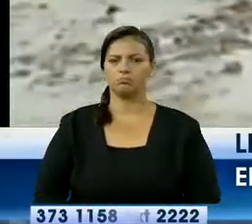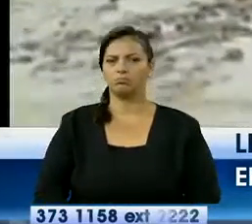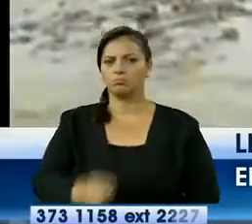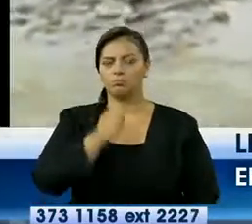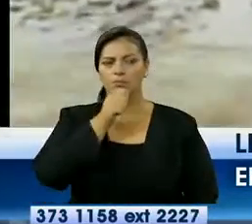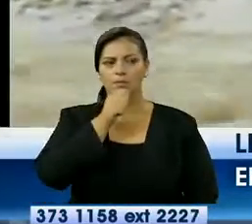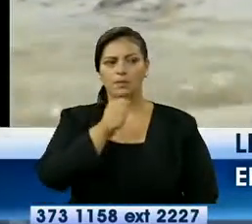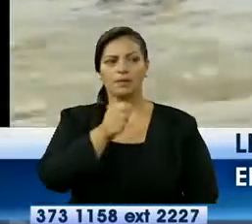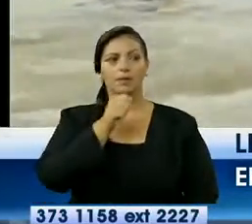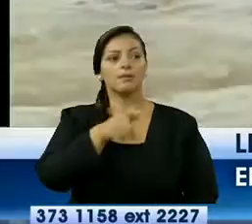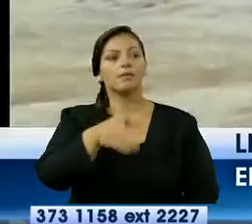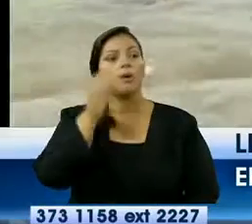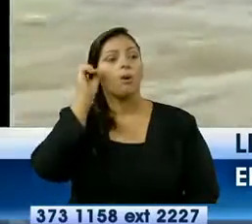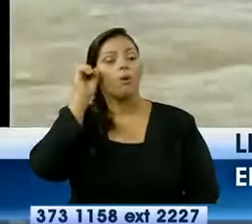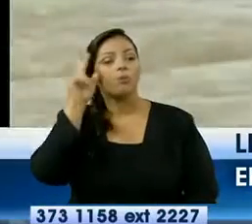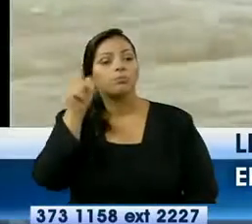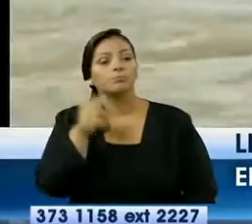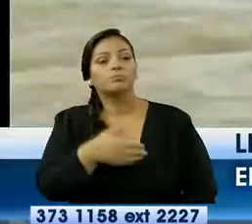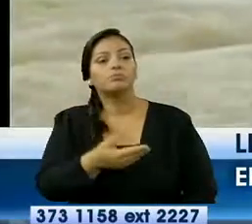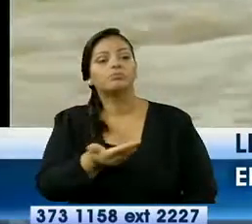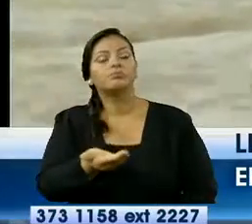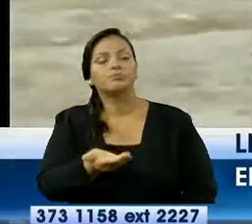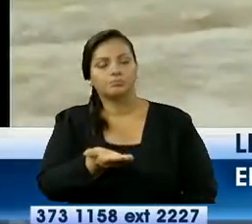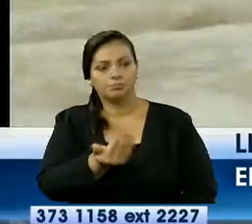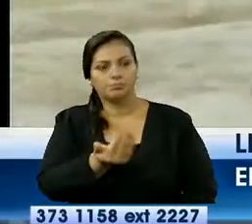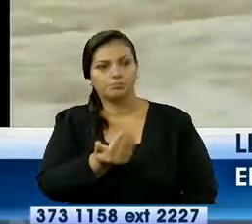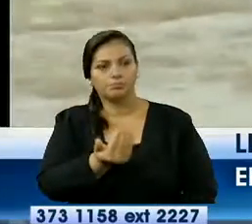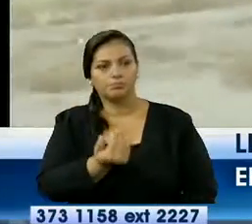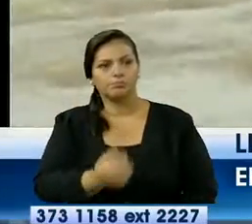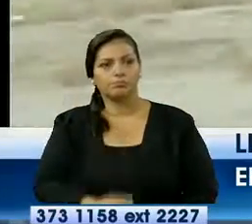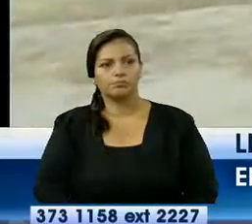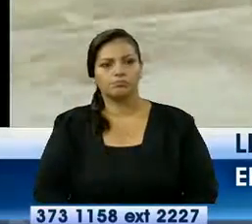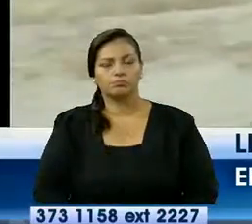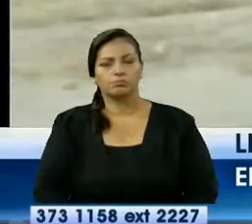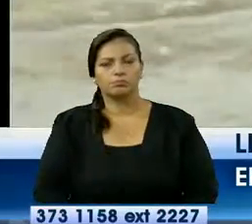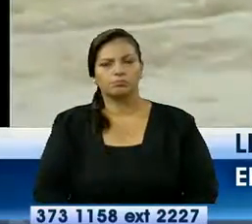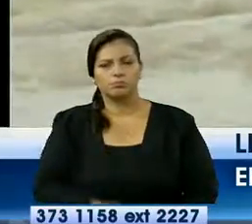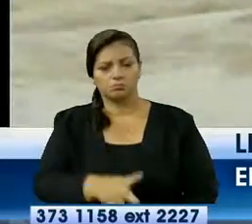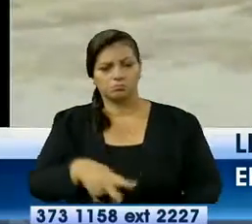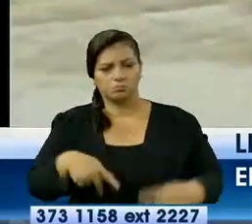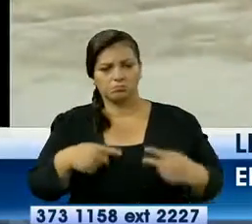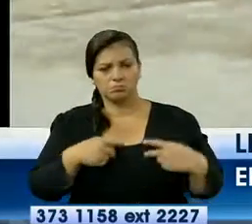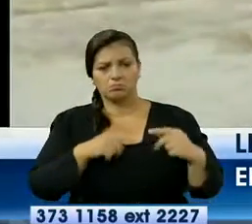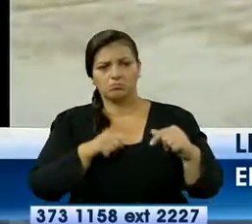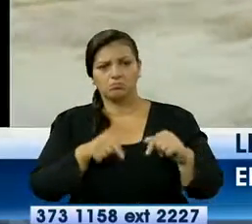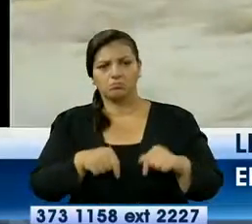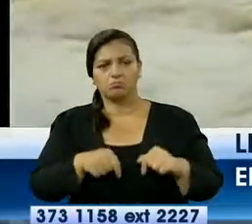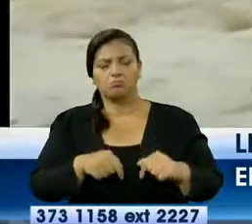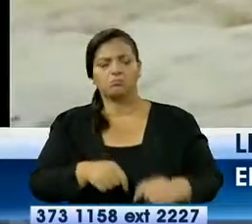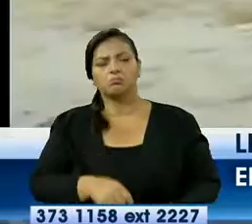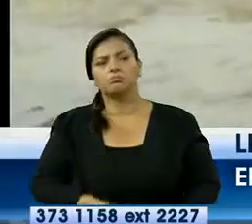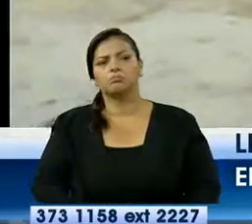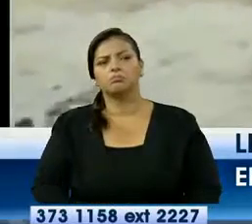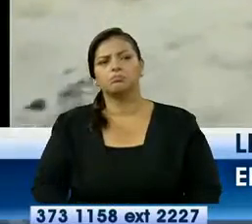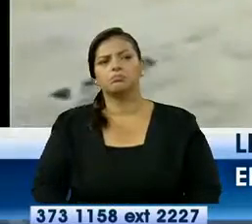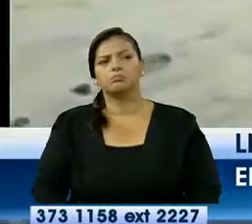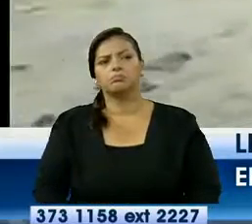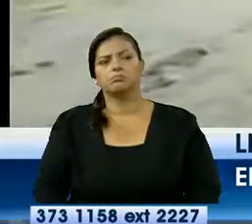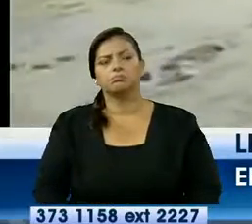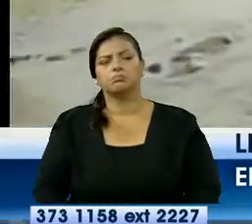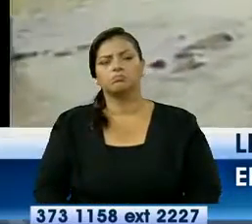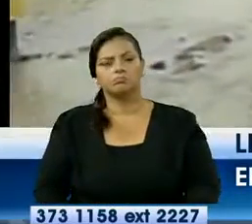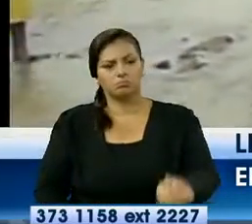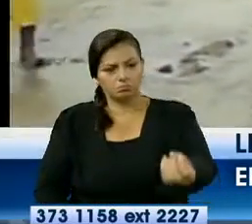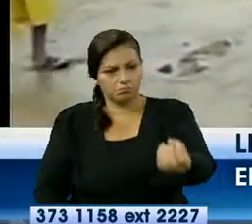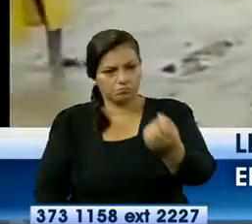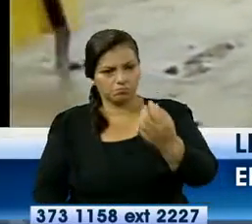situación, la opinión por parte de la ciudadanía, quienes habitan en este punto de la ciudad. Mi estimado amigo, ustedes nos manifestaban